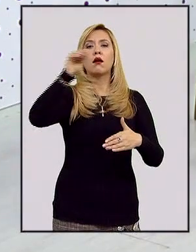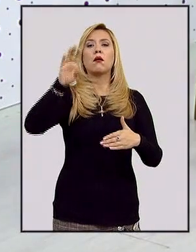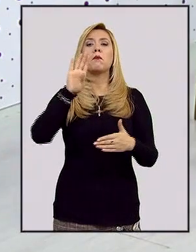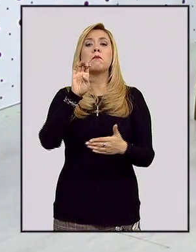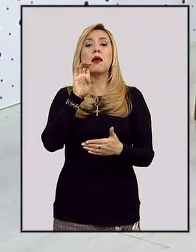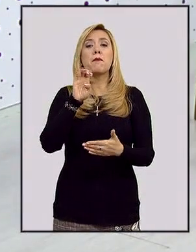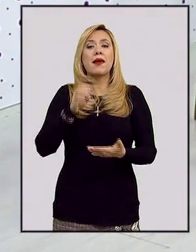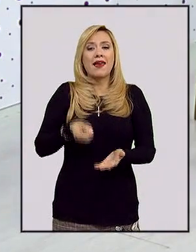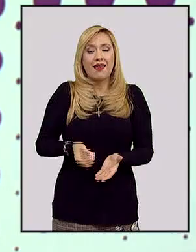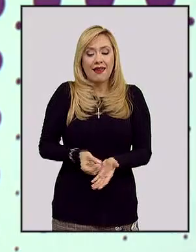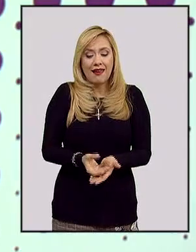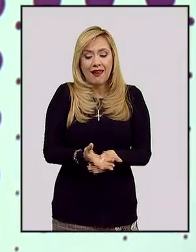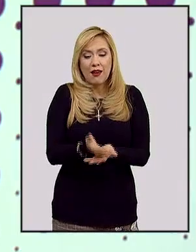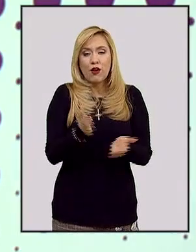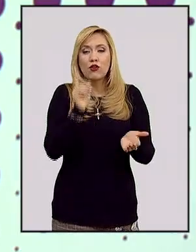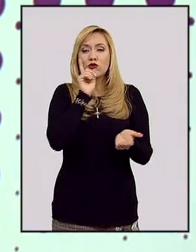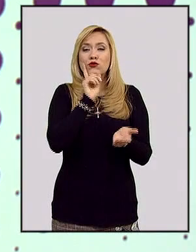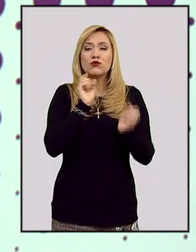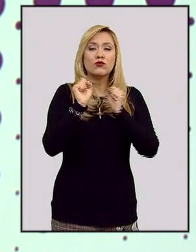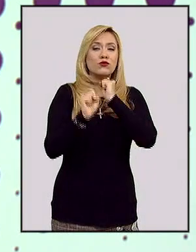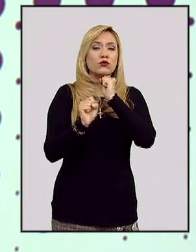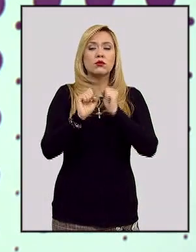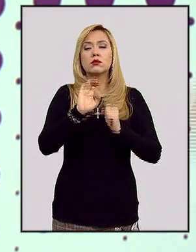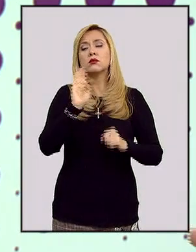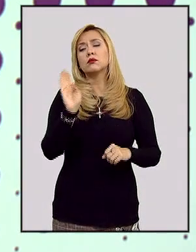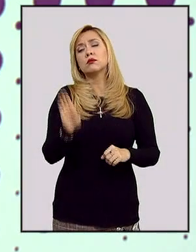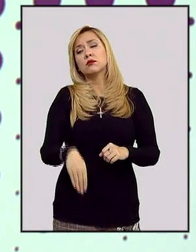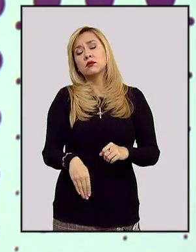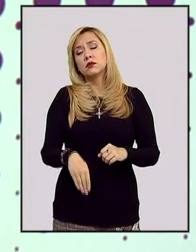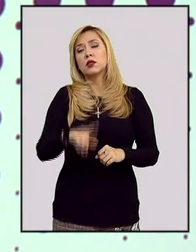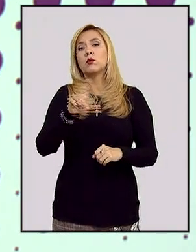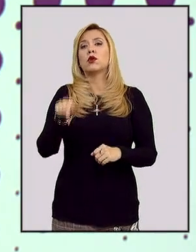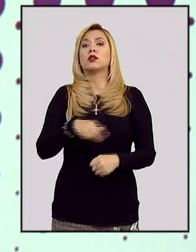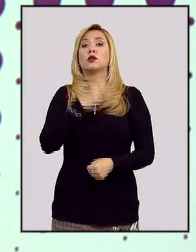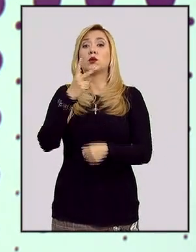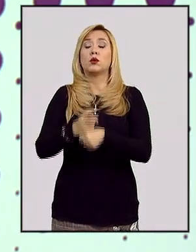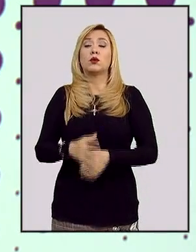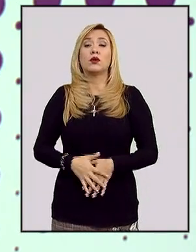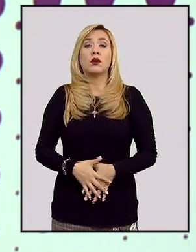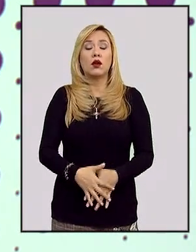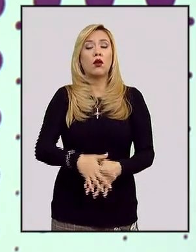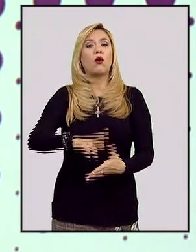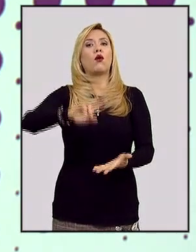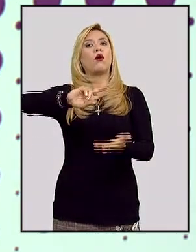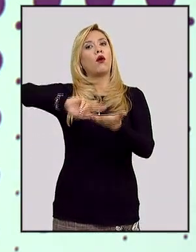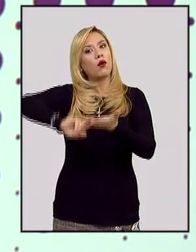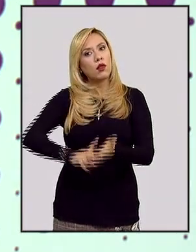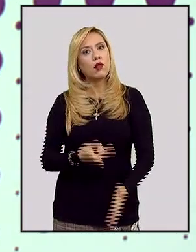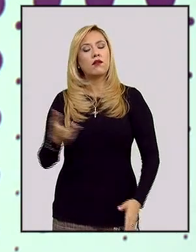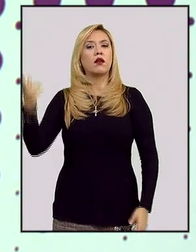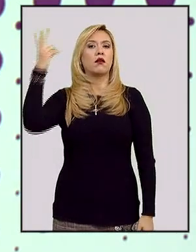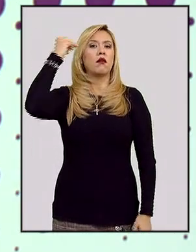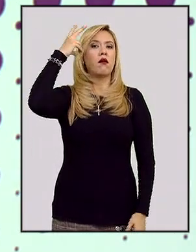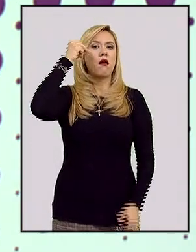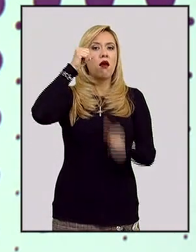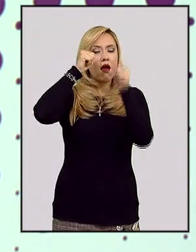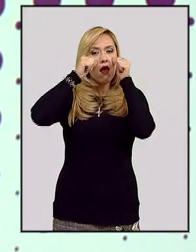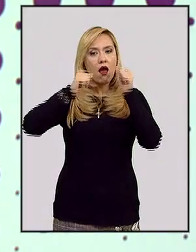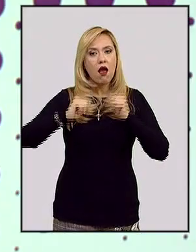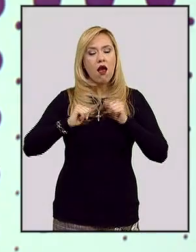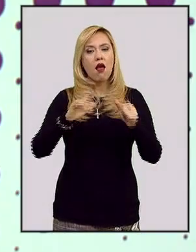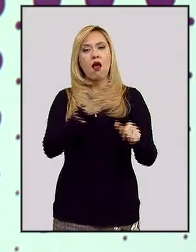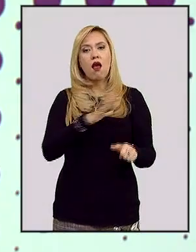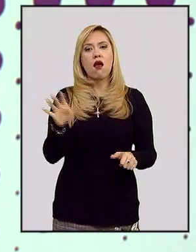recién nacida, y después en el segundo embarazo volvió a sufrir esta violencia en términos de la negación de los servicios.